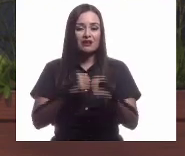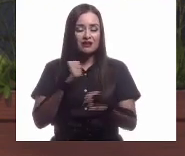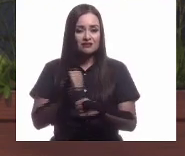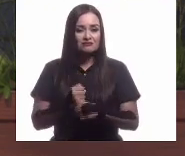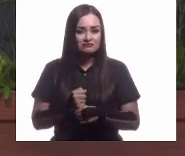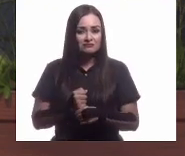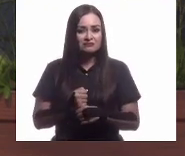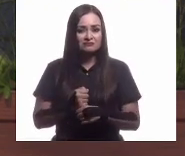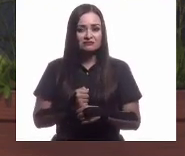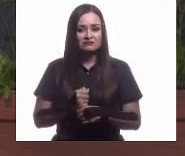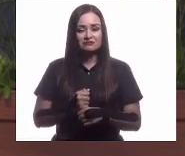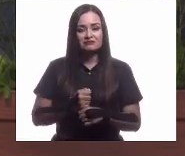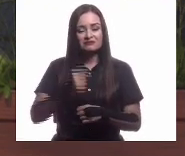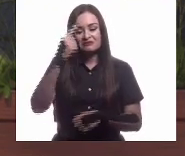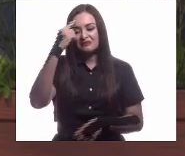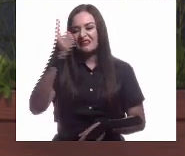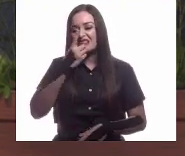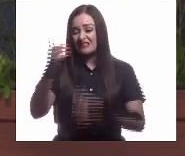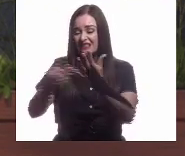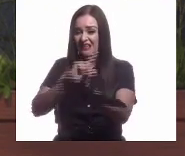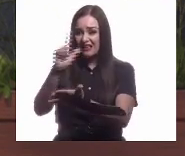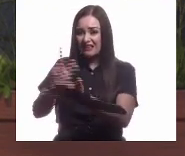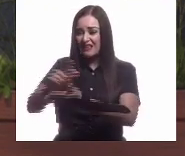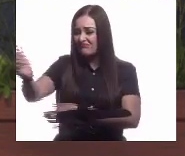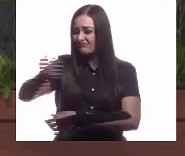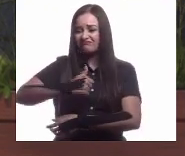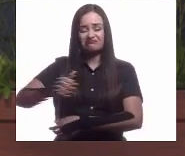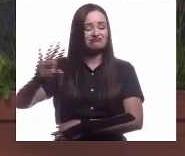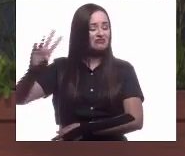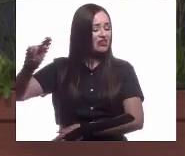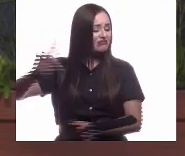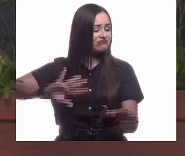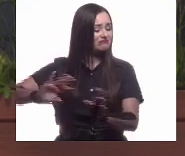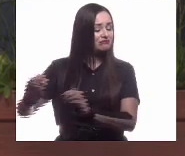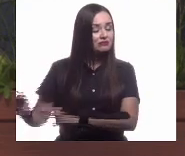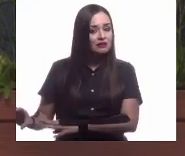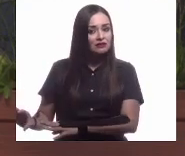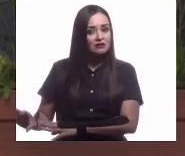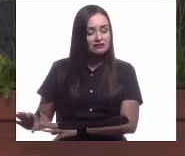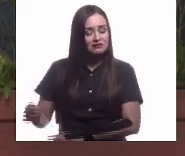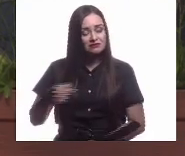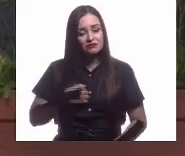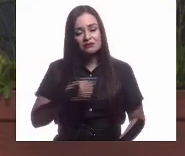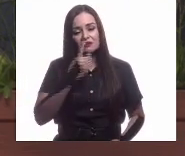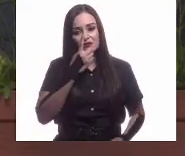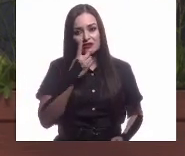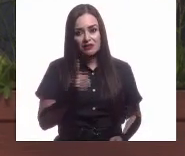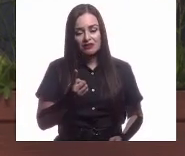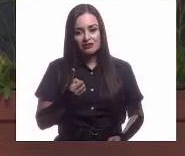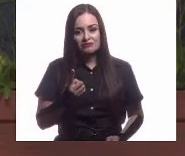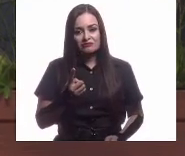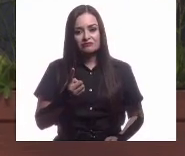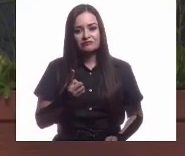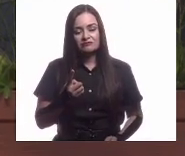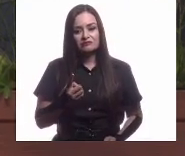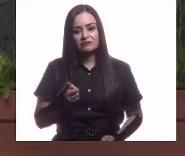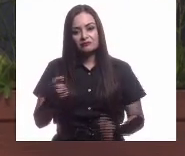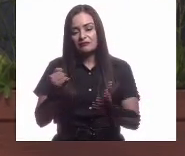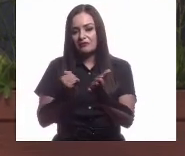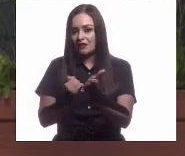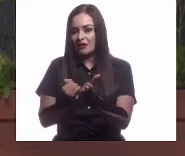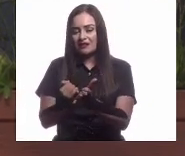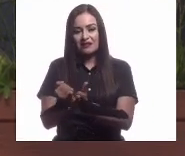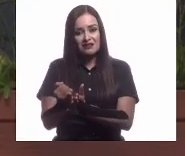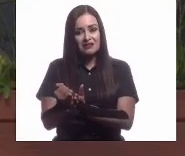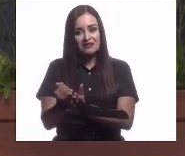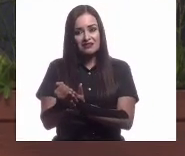año para solo desechar sin discutir, sin argumentar. Lo dije y lo reitero. Esa decisión fue la derrota